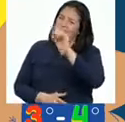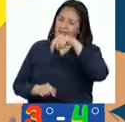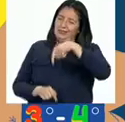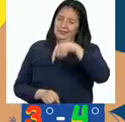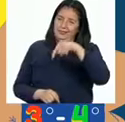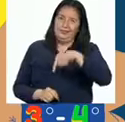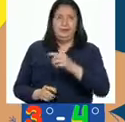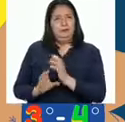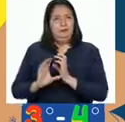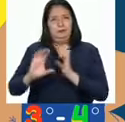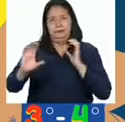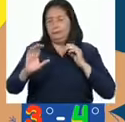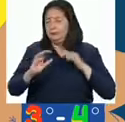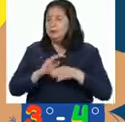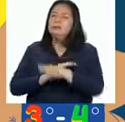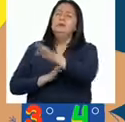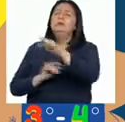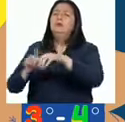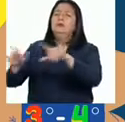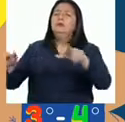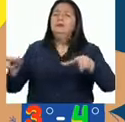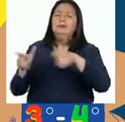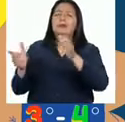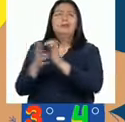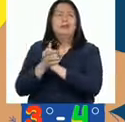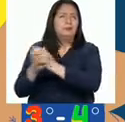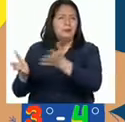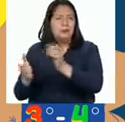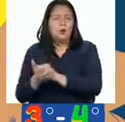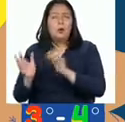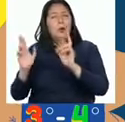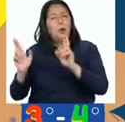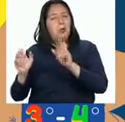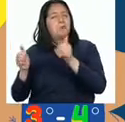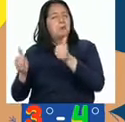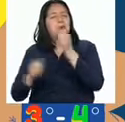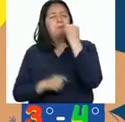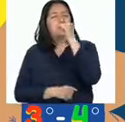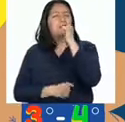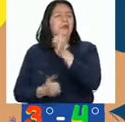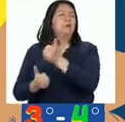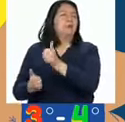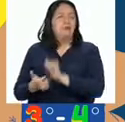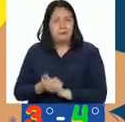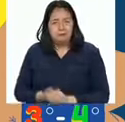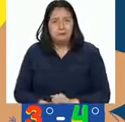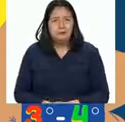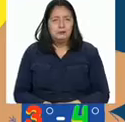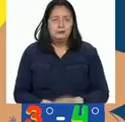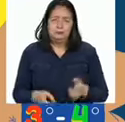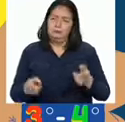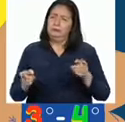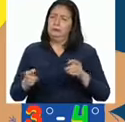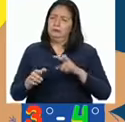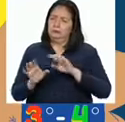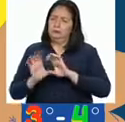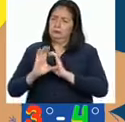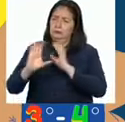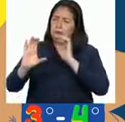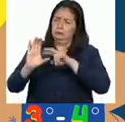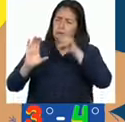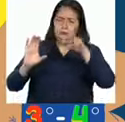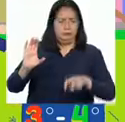es un pasaje al espacio amistoso. Espero que tengas un viaje increíble. Cuando Pablo baja del